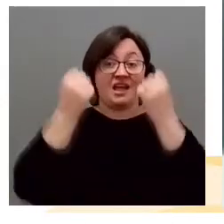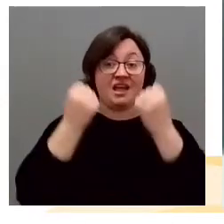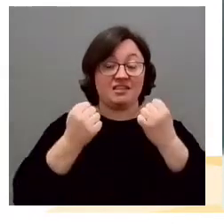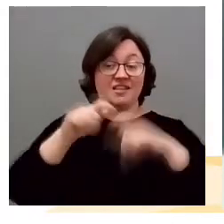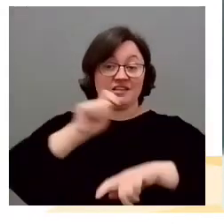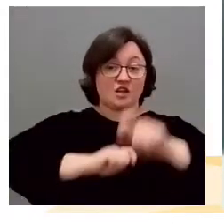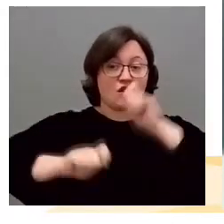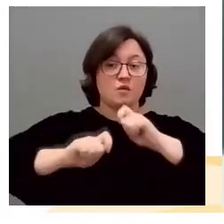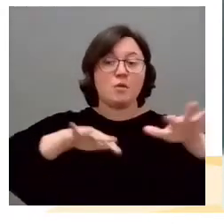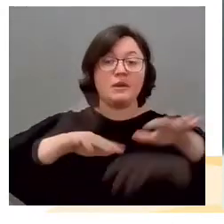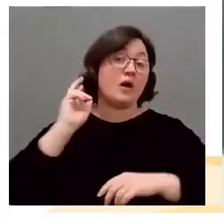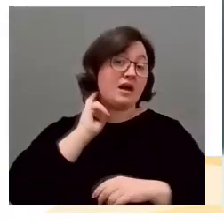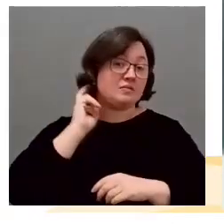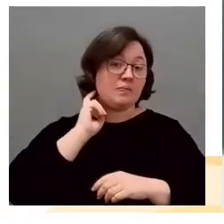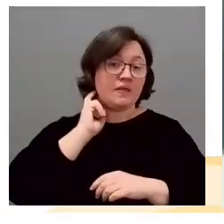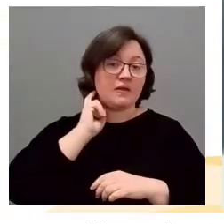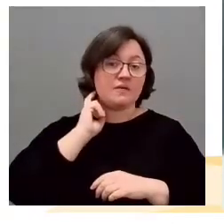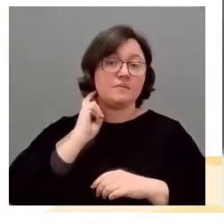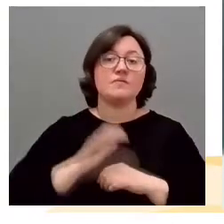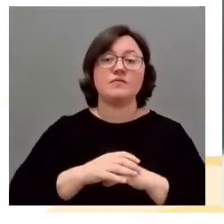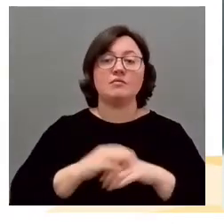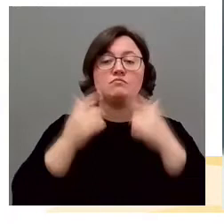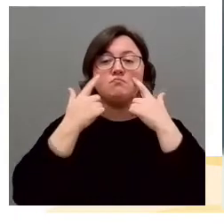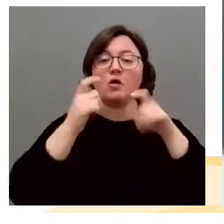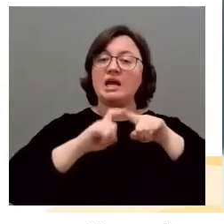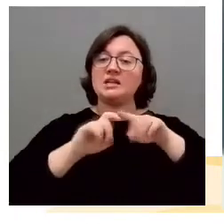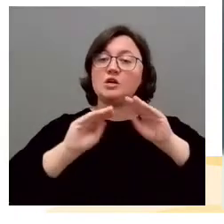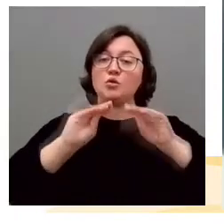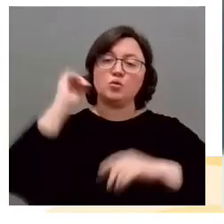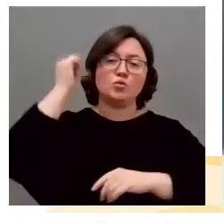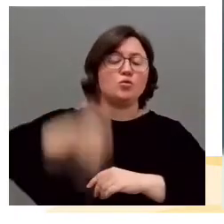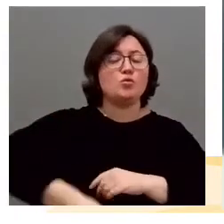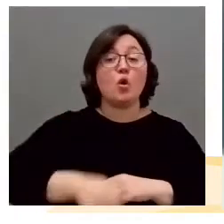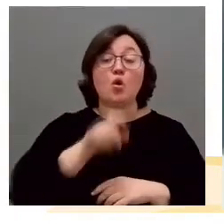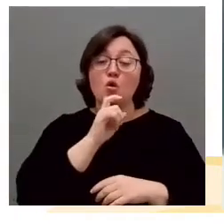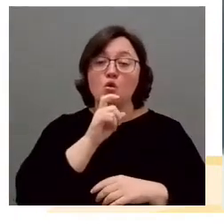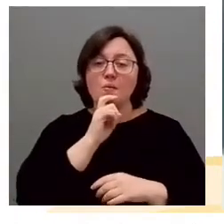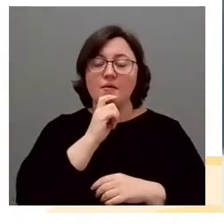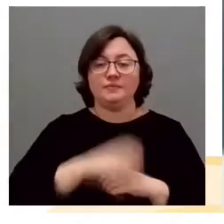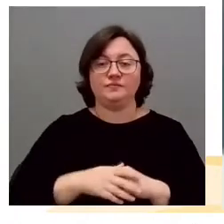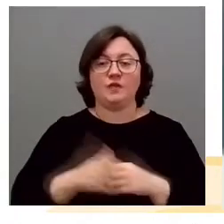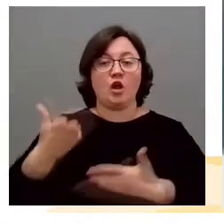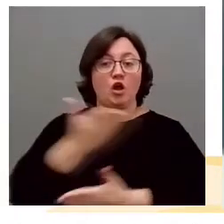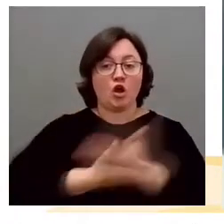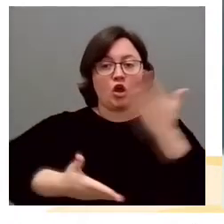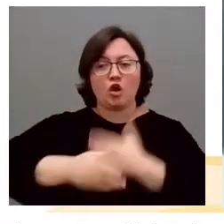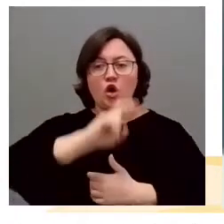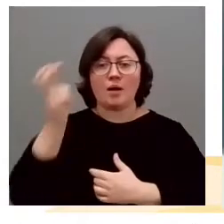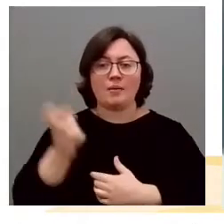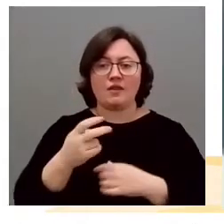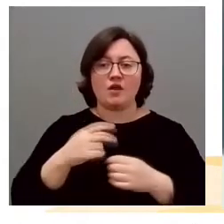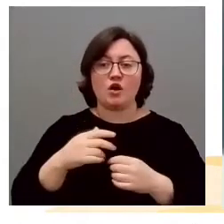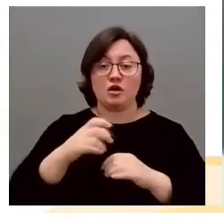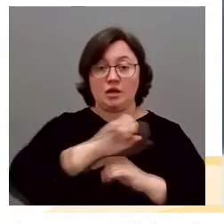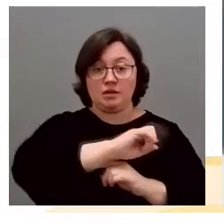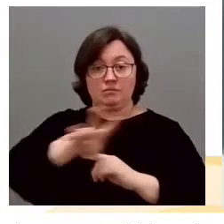ASPACE se han caracterizado siempre por buscar colaboraciones útiles